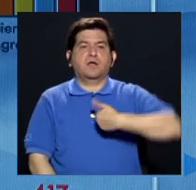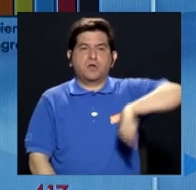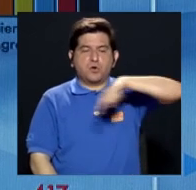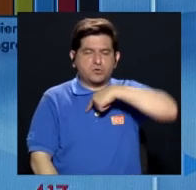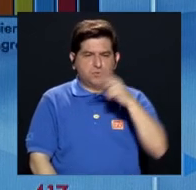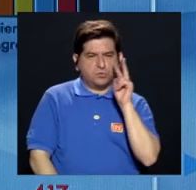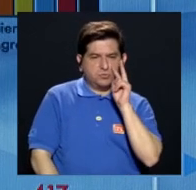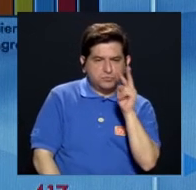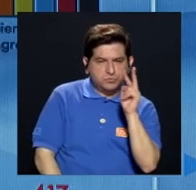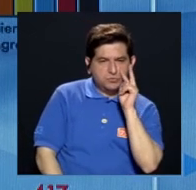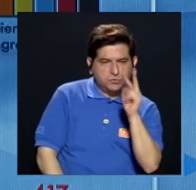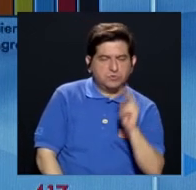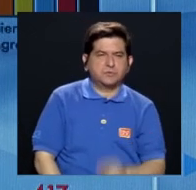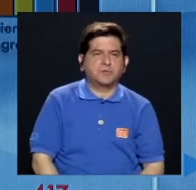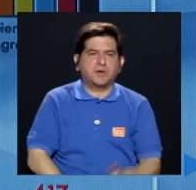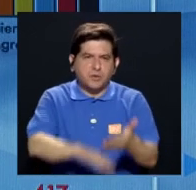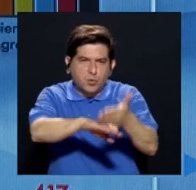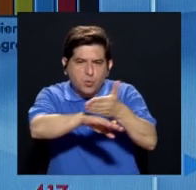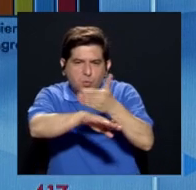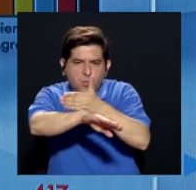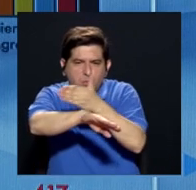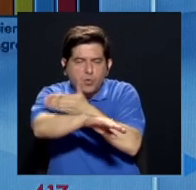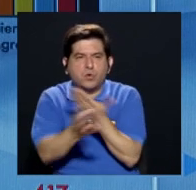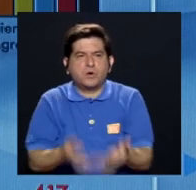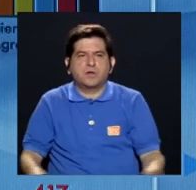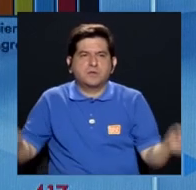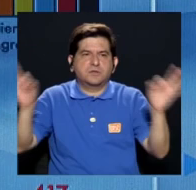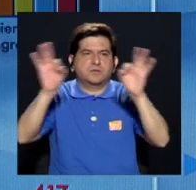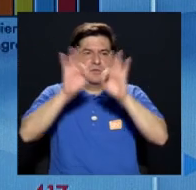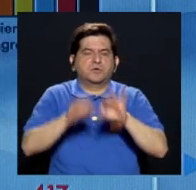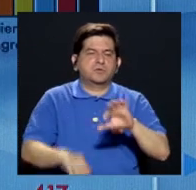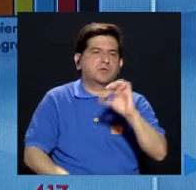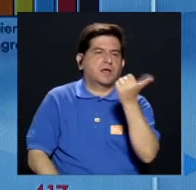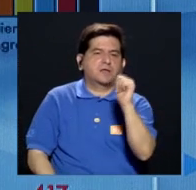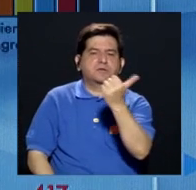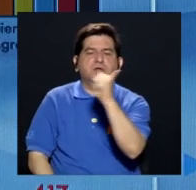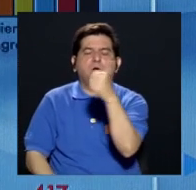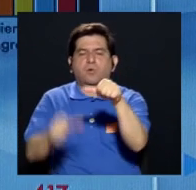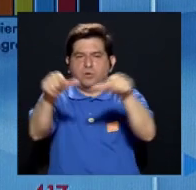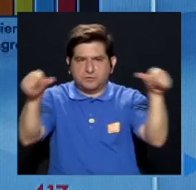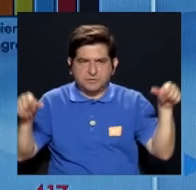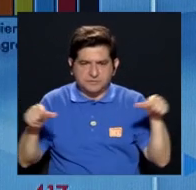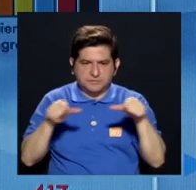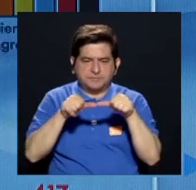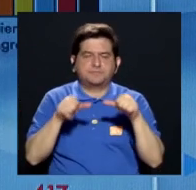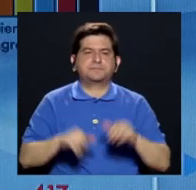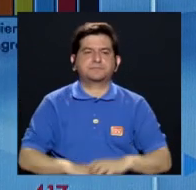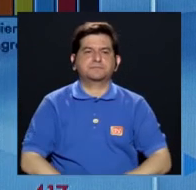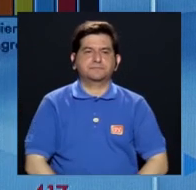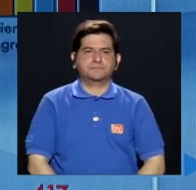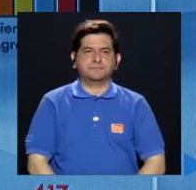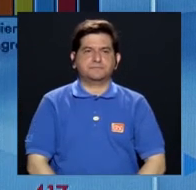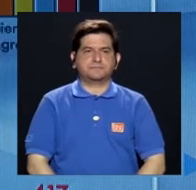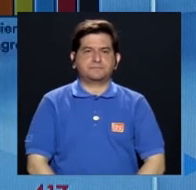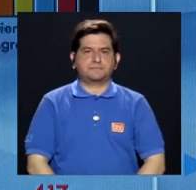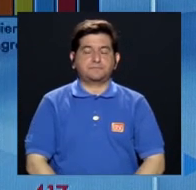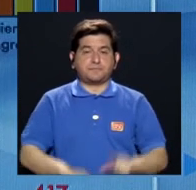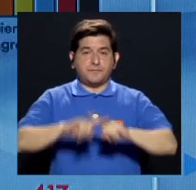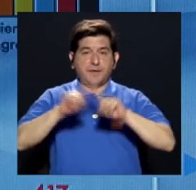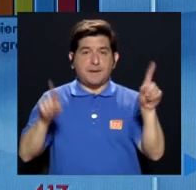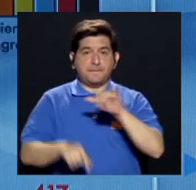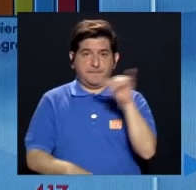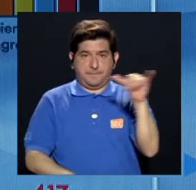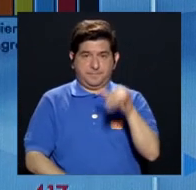experimentamos y observamos un crecimiento importante en otras áreas. Pero